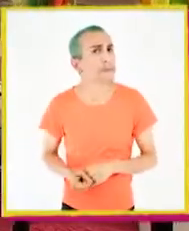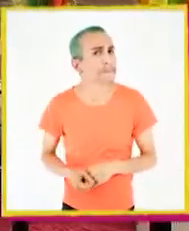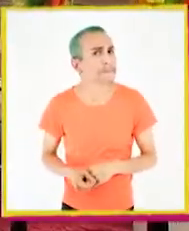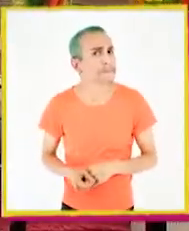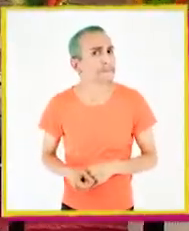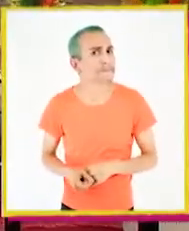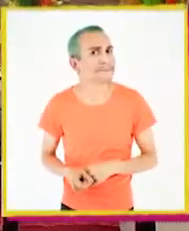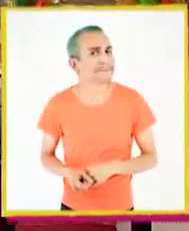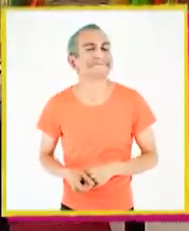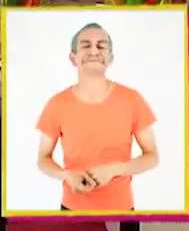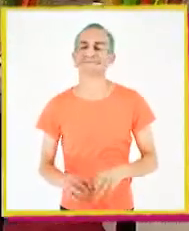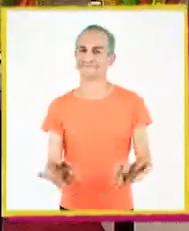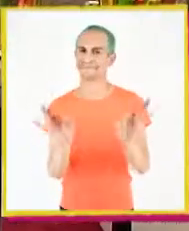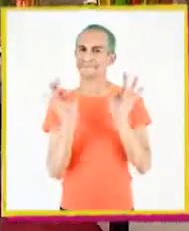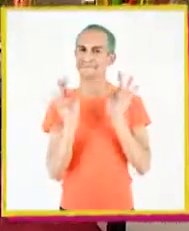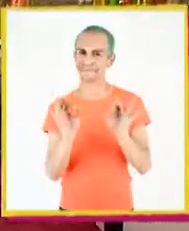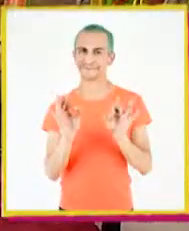son?